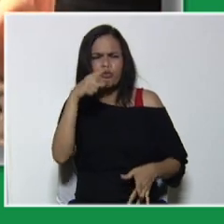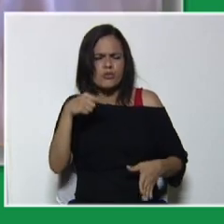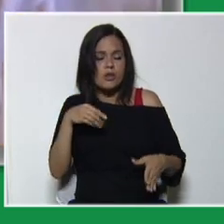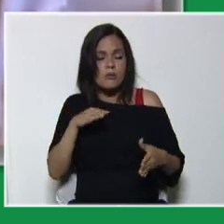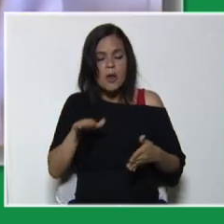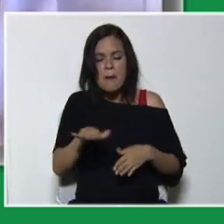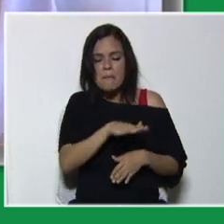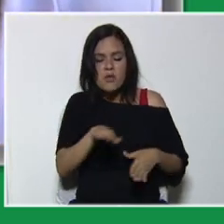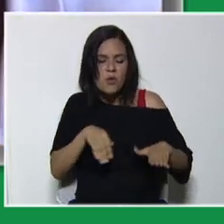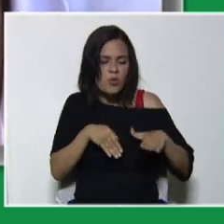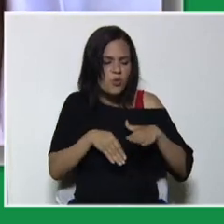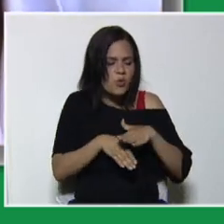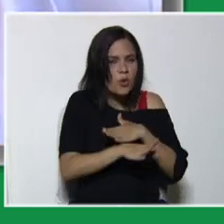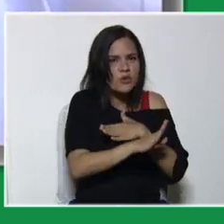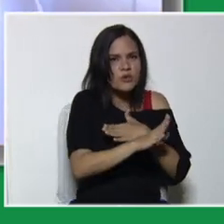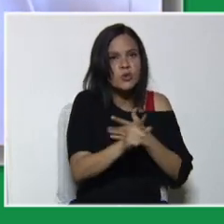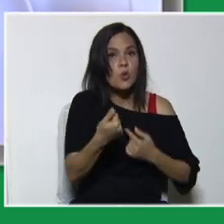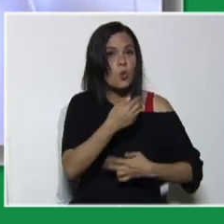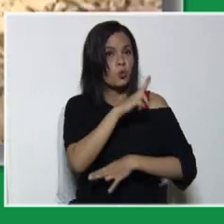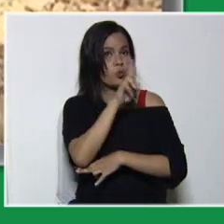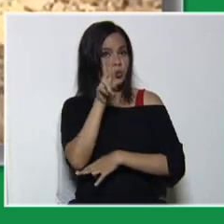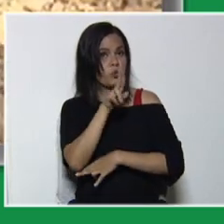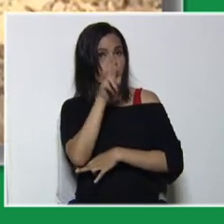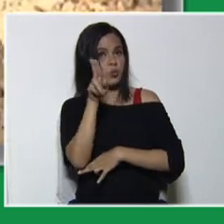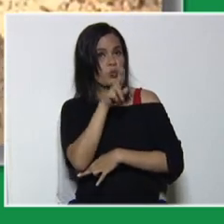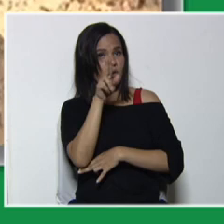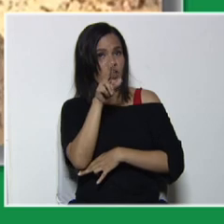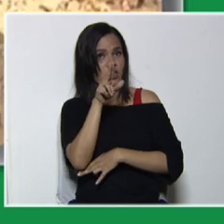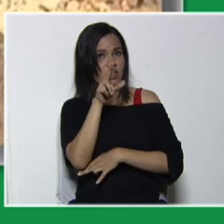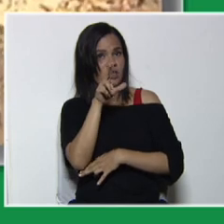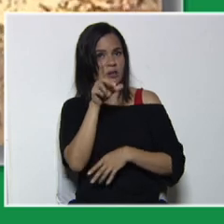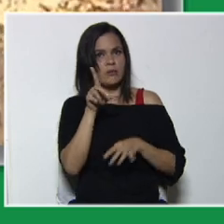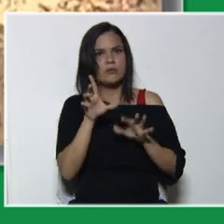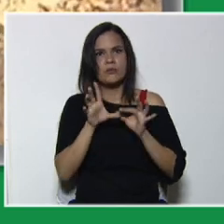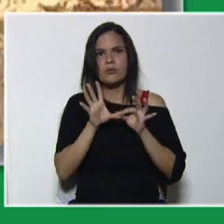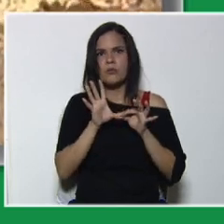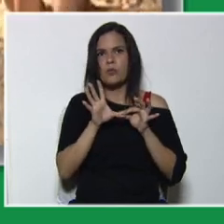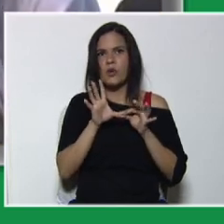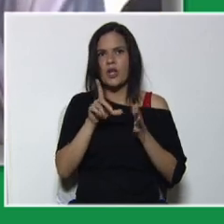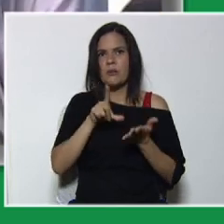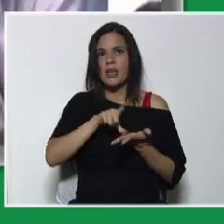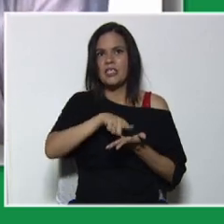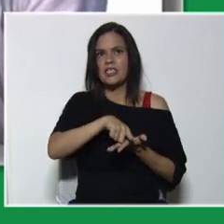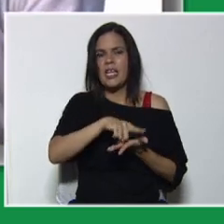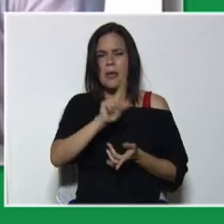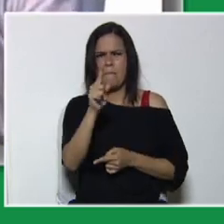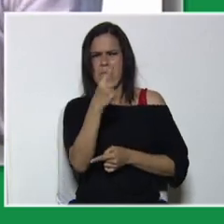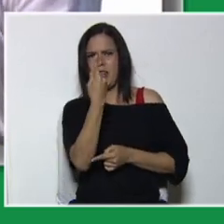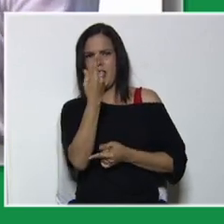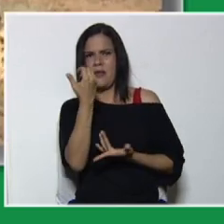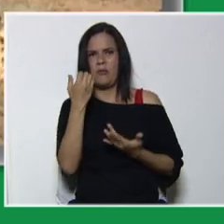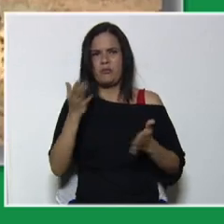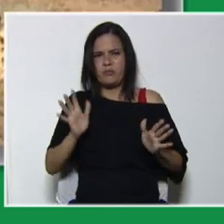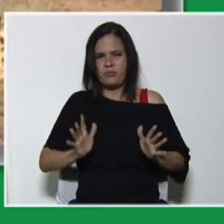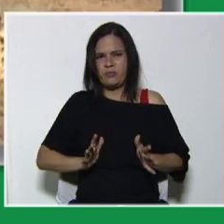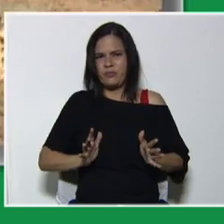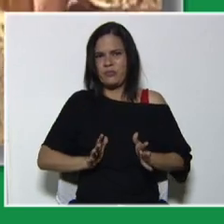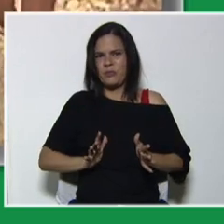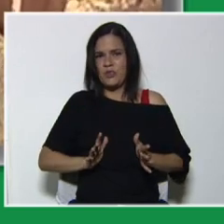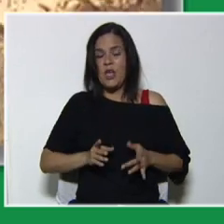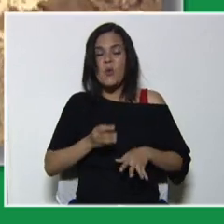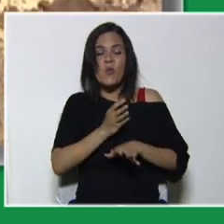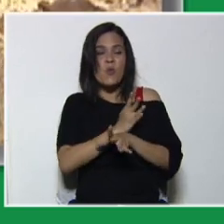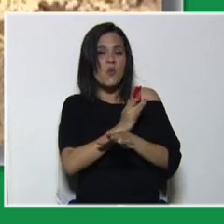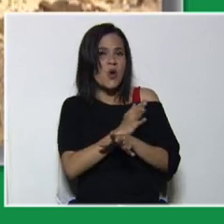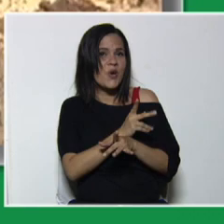yo hago deslizar. Utilizando mi dedo pulgar, para ser el primero en ganar. Es un